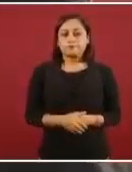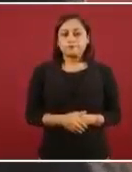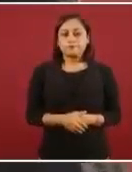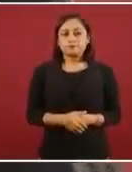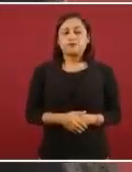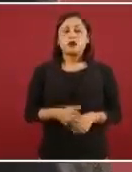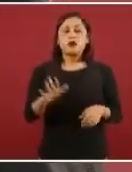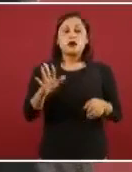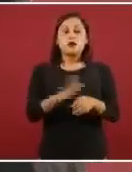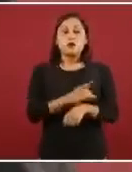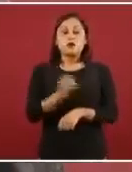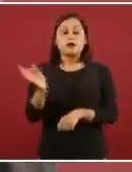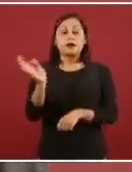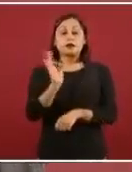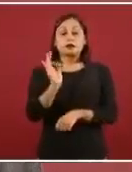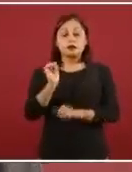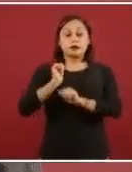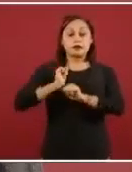Porque si está inmiscuido,